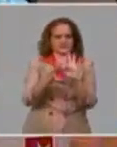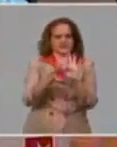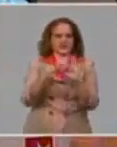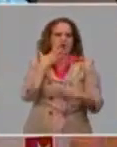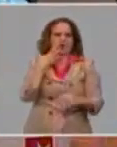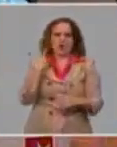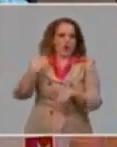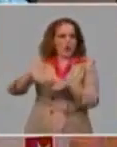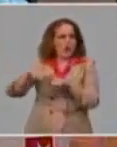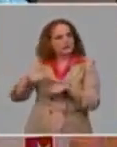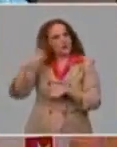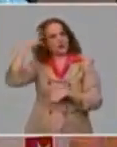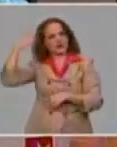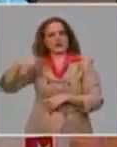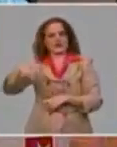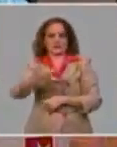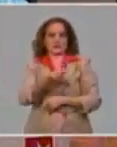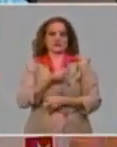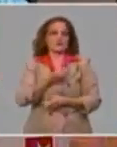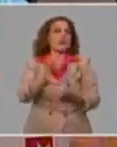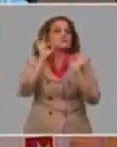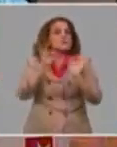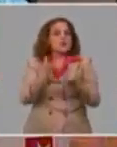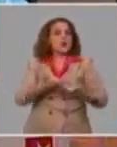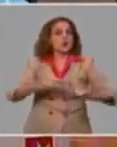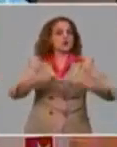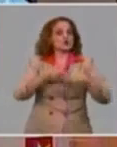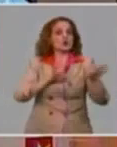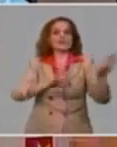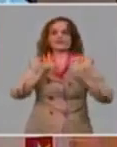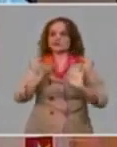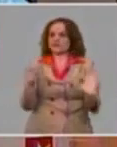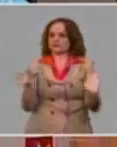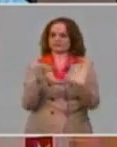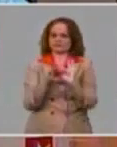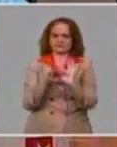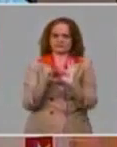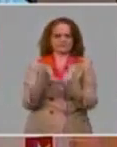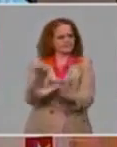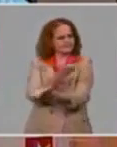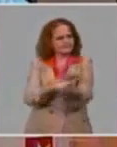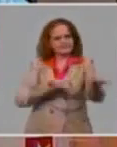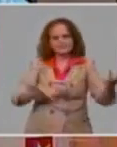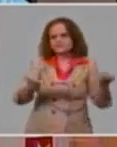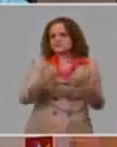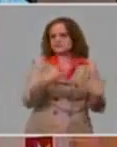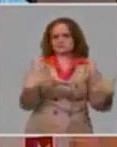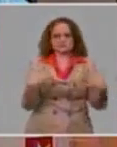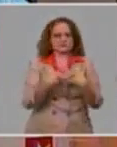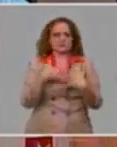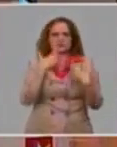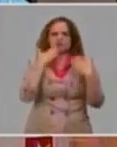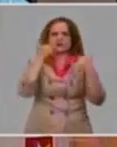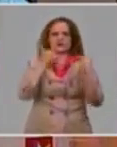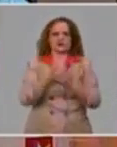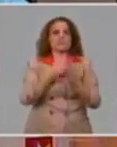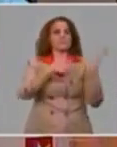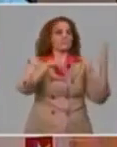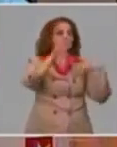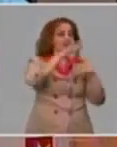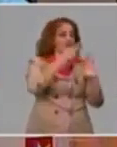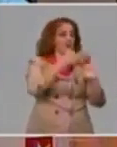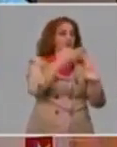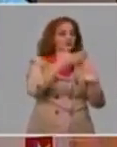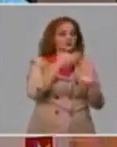y además siempre con los consejos de defensa coordinándolo todo. Nosotros, inclusive hasta desde el ministerio, siempre coordinamos primero